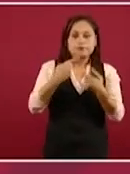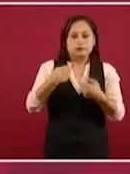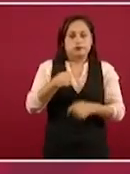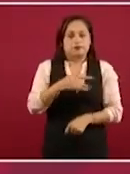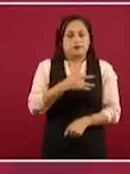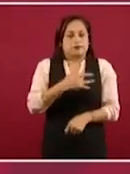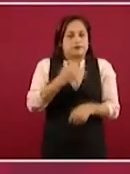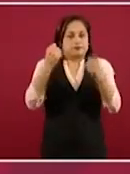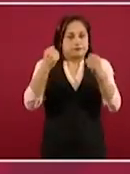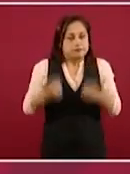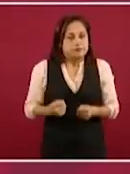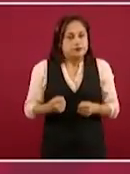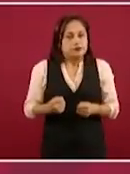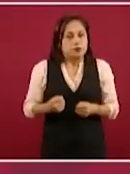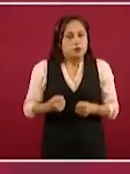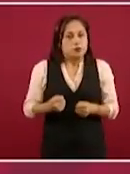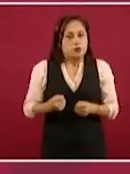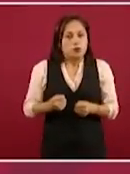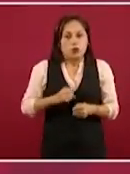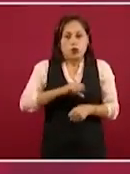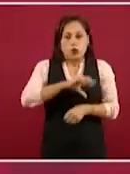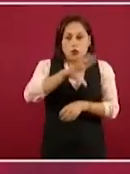a apoyar